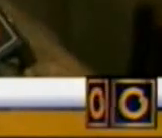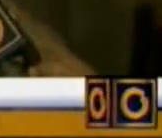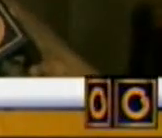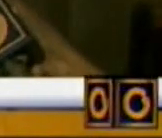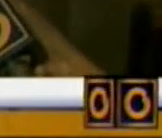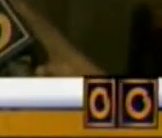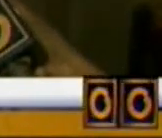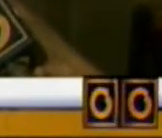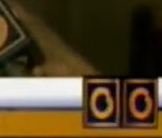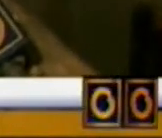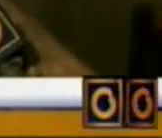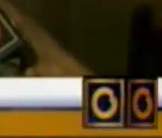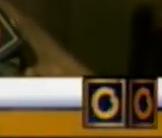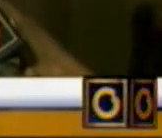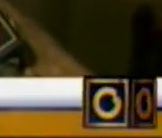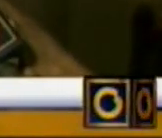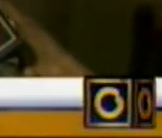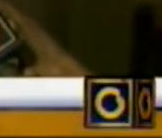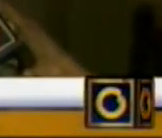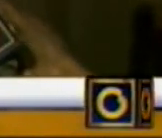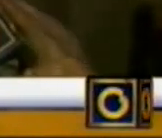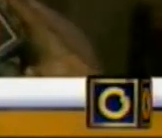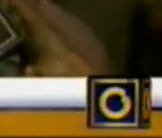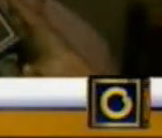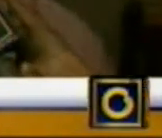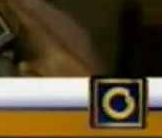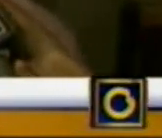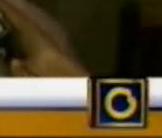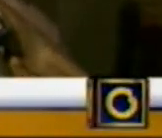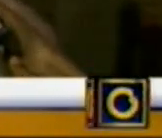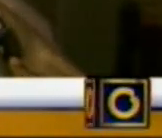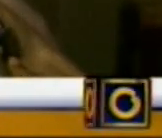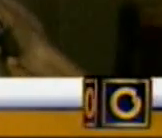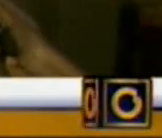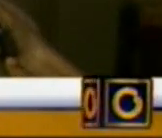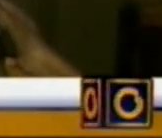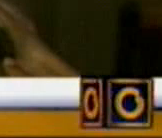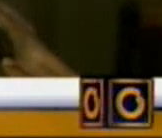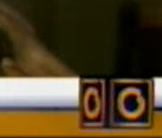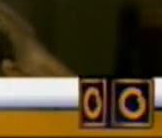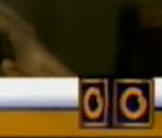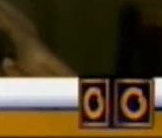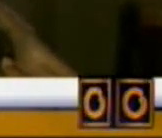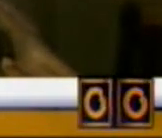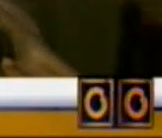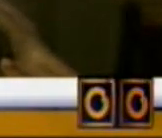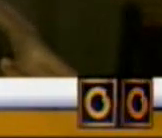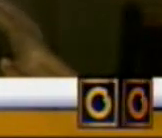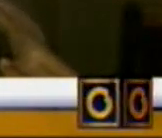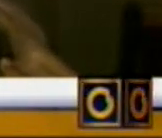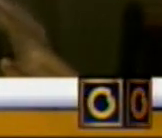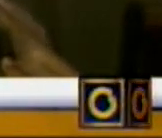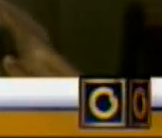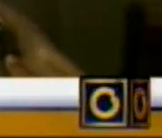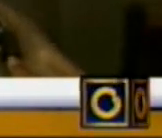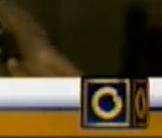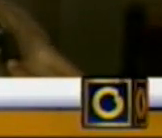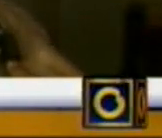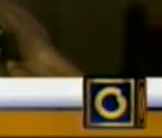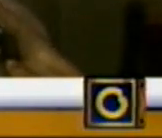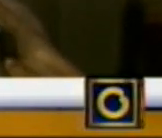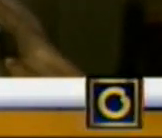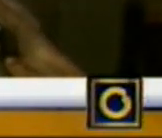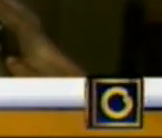cual ha hecho un acoso con mi persona. No sé qué iría a hablar al Tribunal Supremo de Justicia. Ella